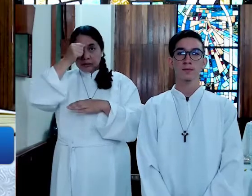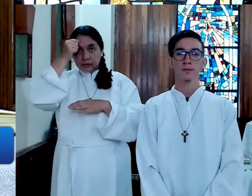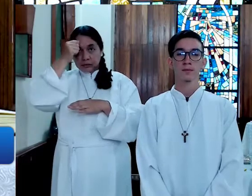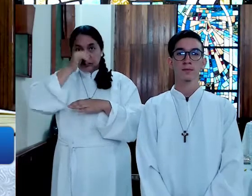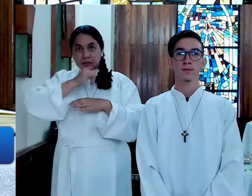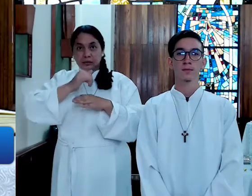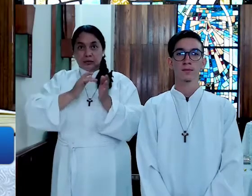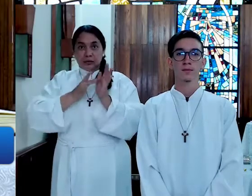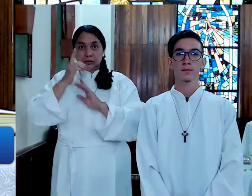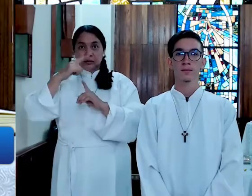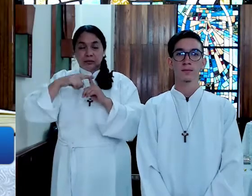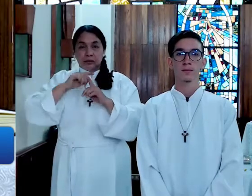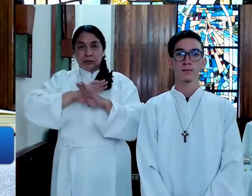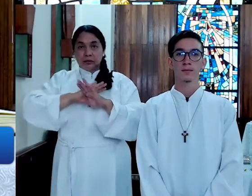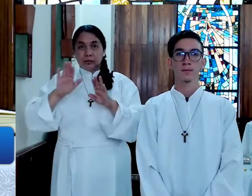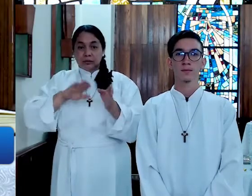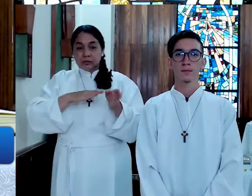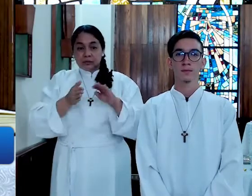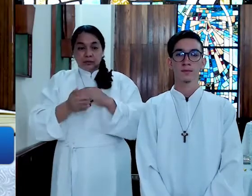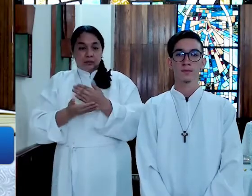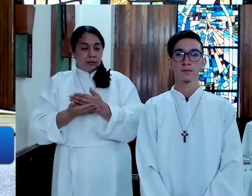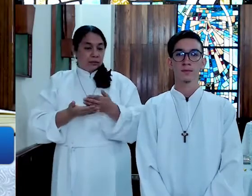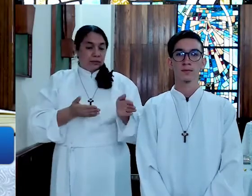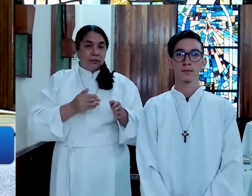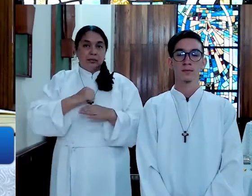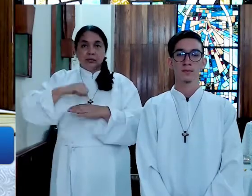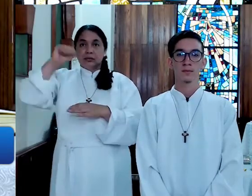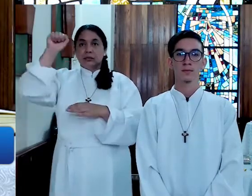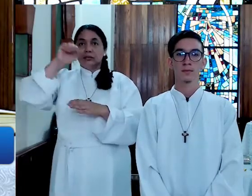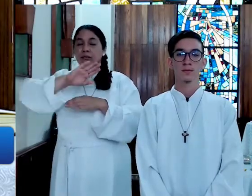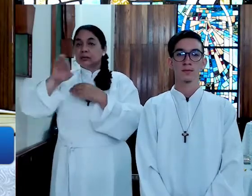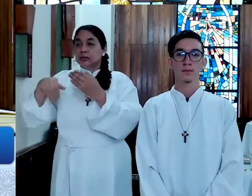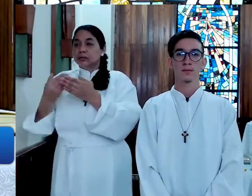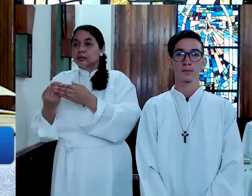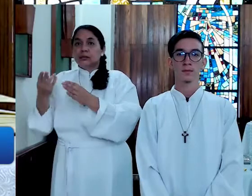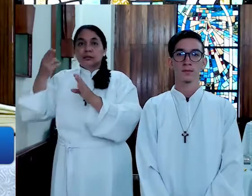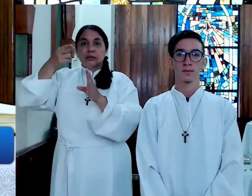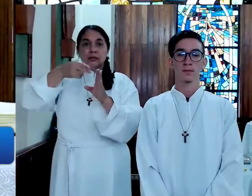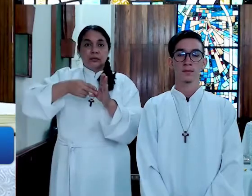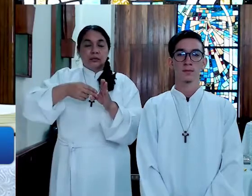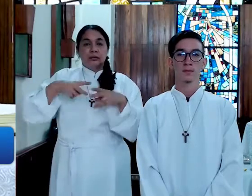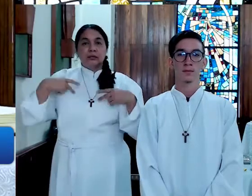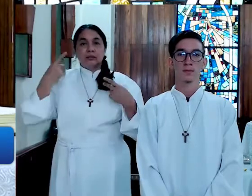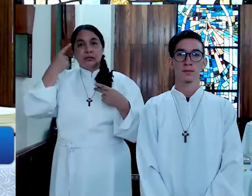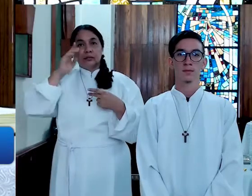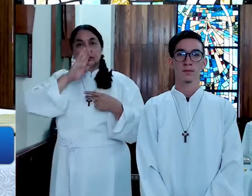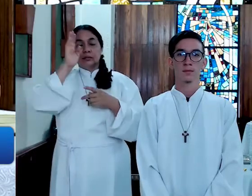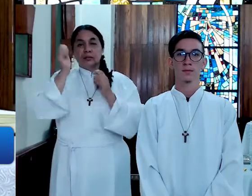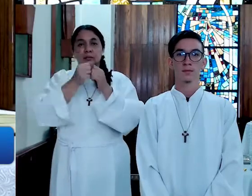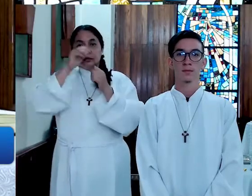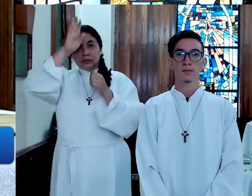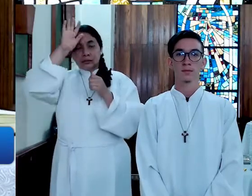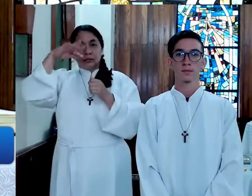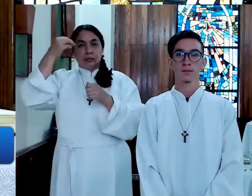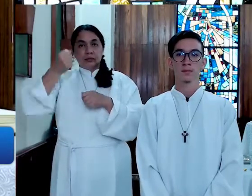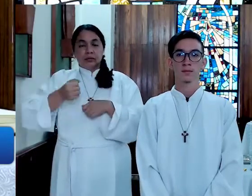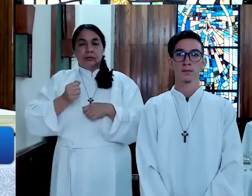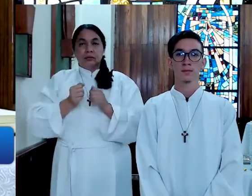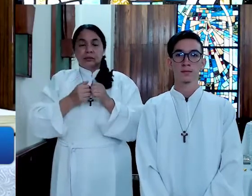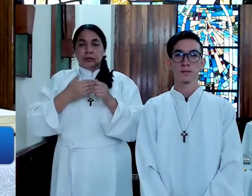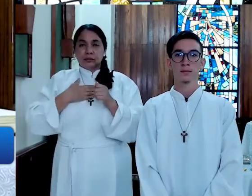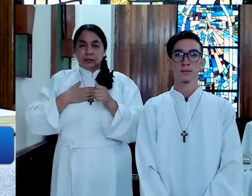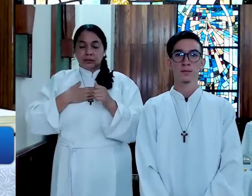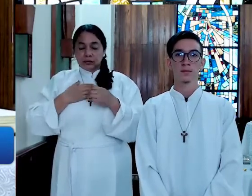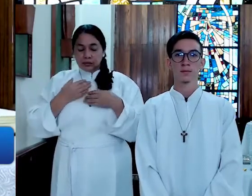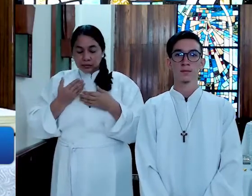muerte y nos ha hecho partícipes de su vida inmortal. Y con el Papa Francisco, conmigo indigno